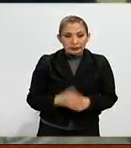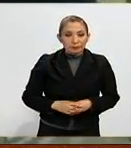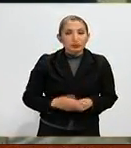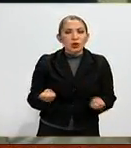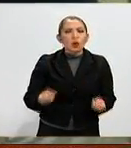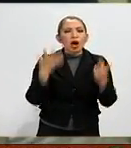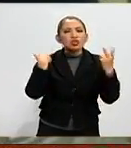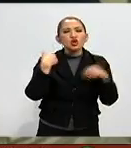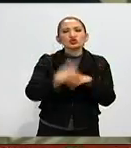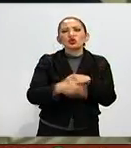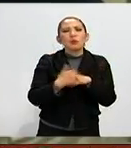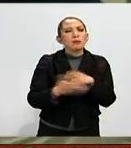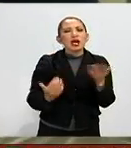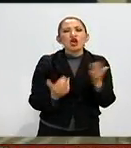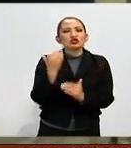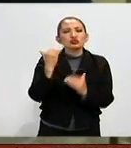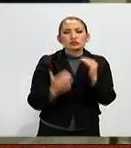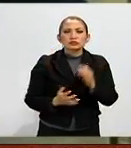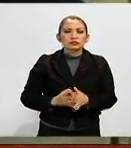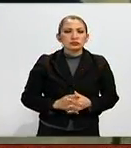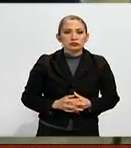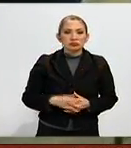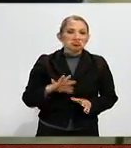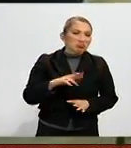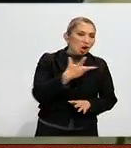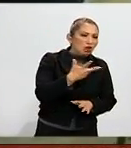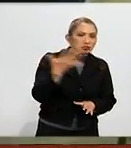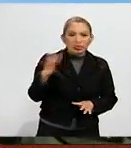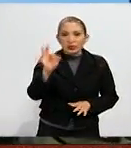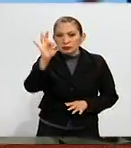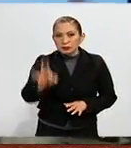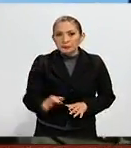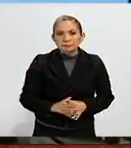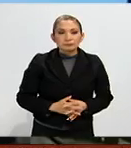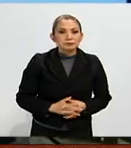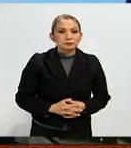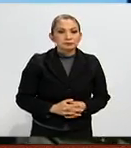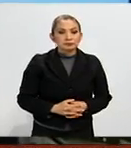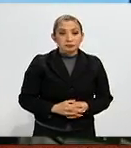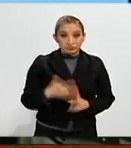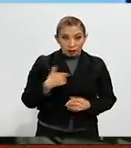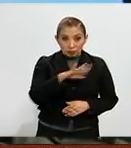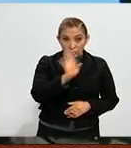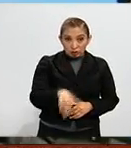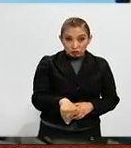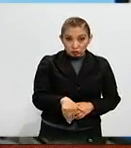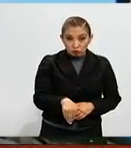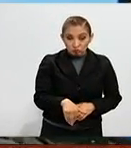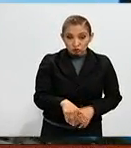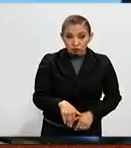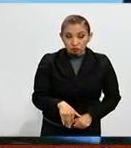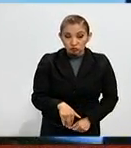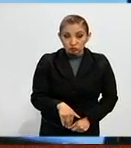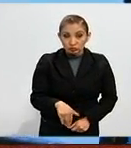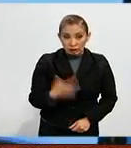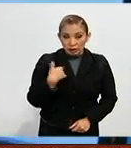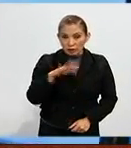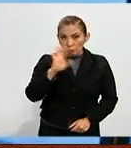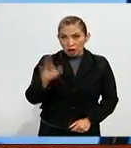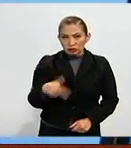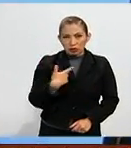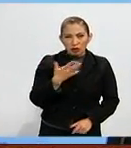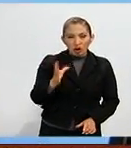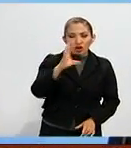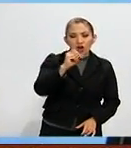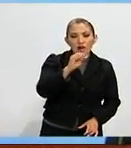sentido ¿En cuánto, doctor? ¿En cuánto este aumento? Entre 8 y 10%. ¿De fallecimientos? Y estamos hablando, y de fallecimientos,